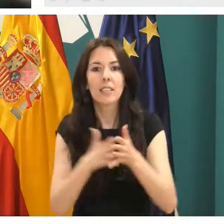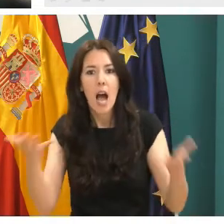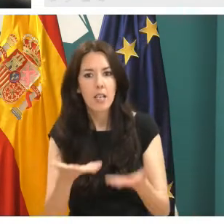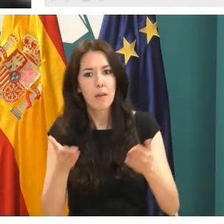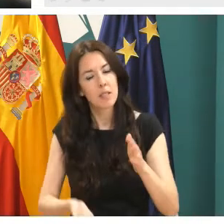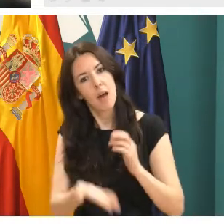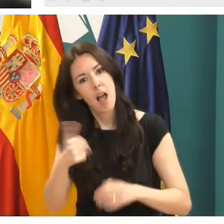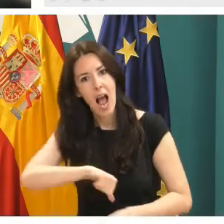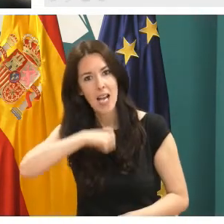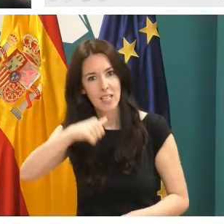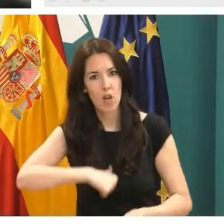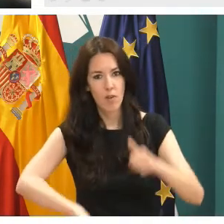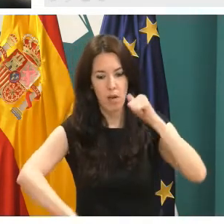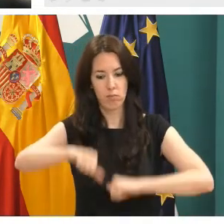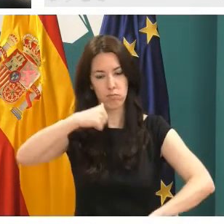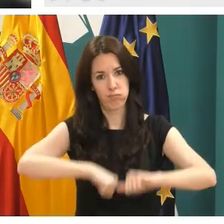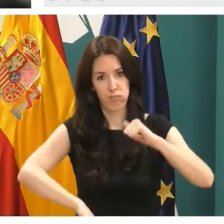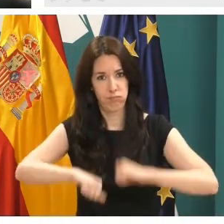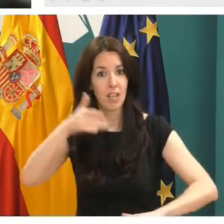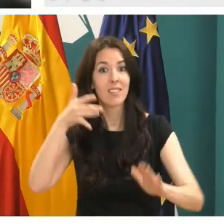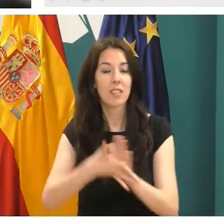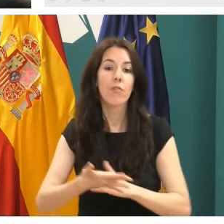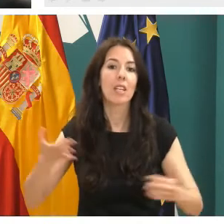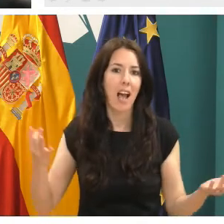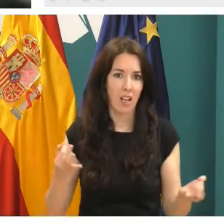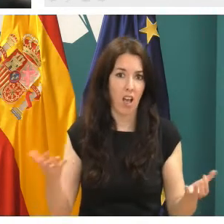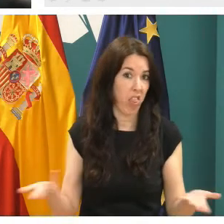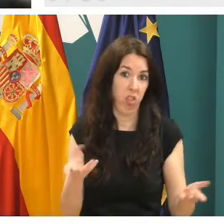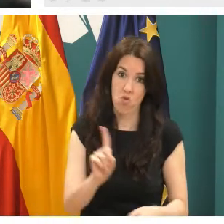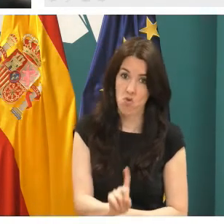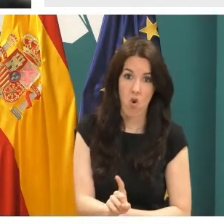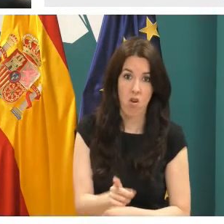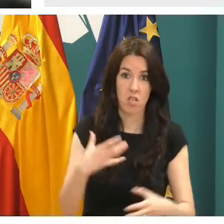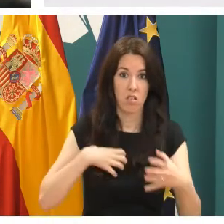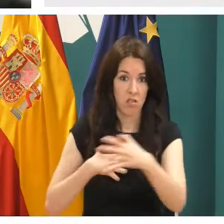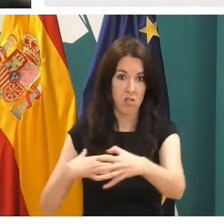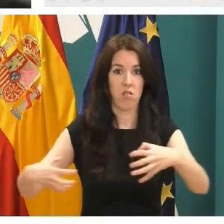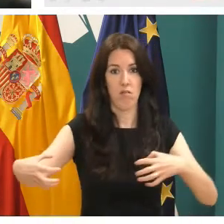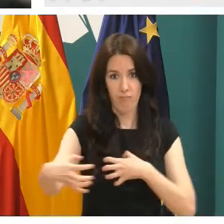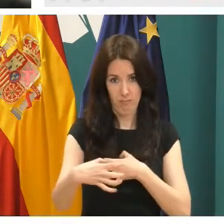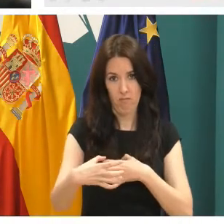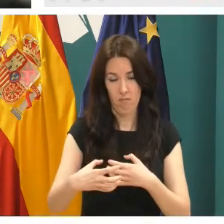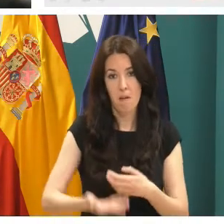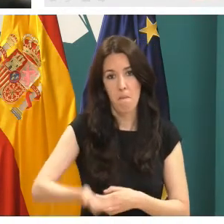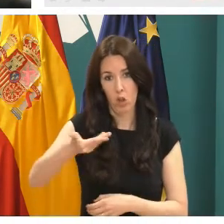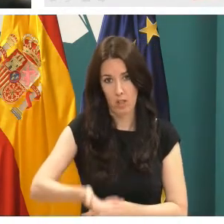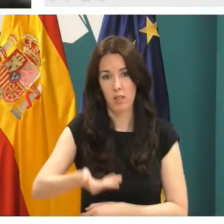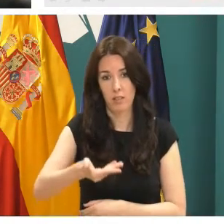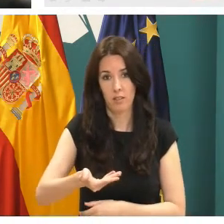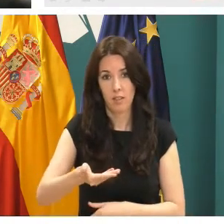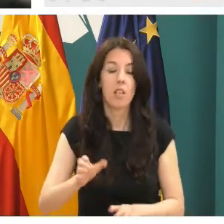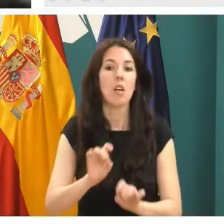quirófano para someterse nada más y nada menos que a un trasplante de pulmón. Por